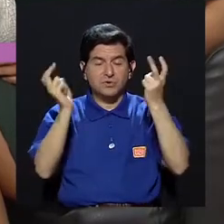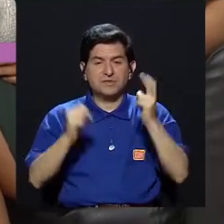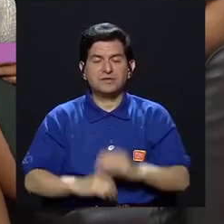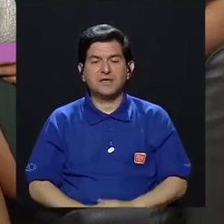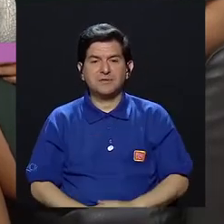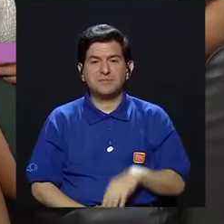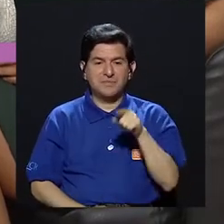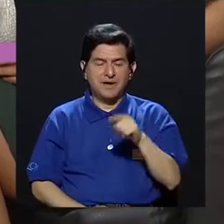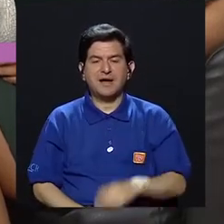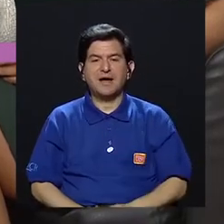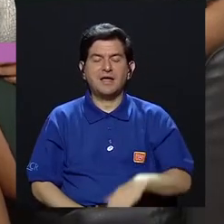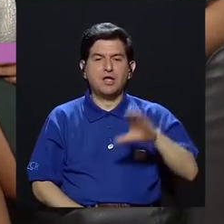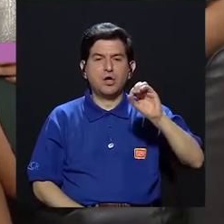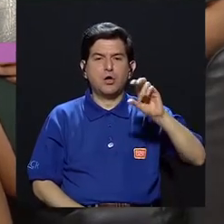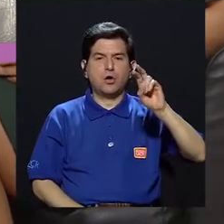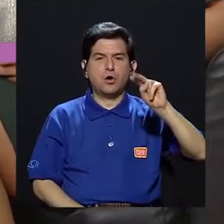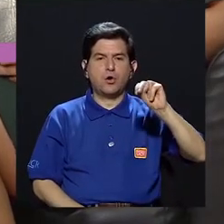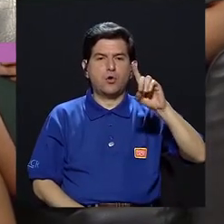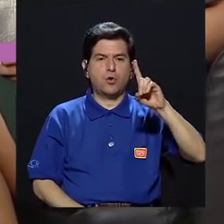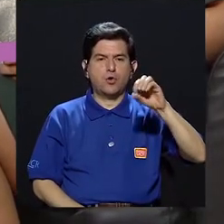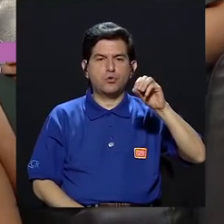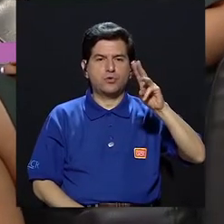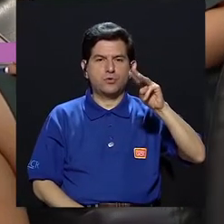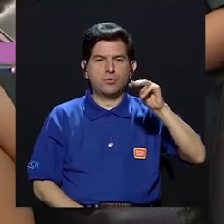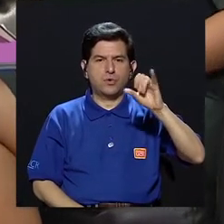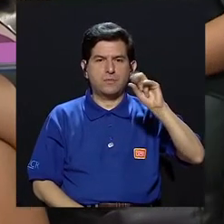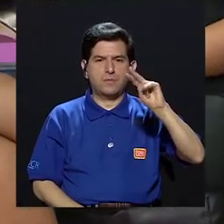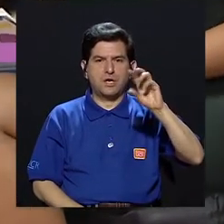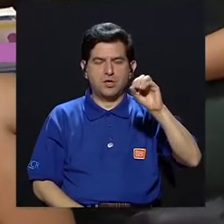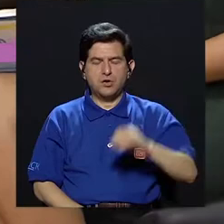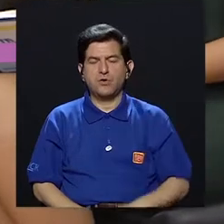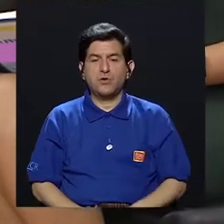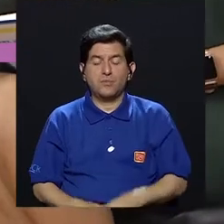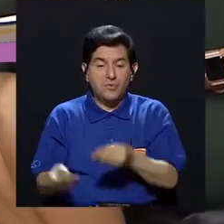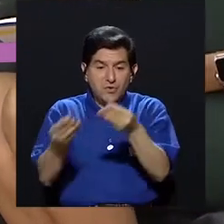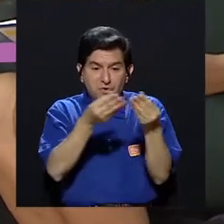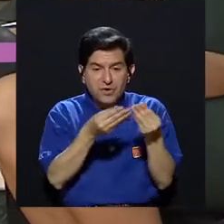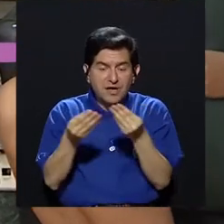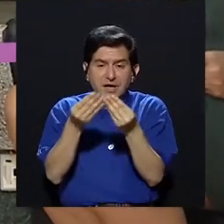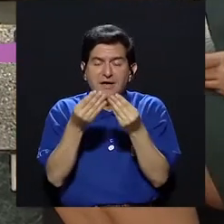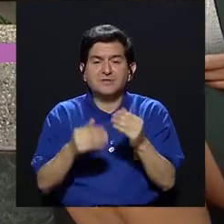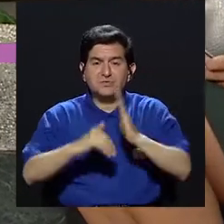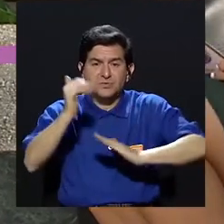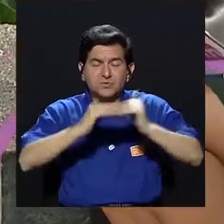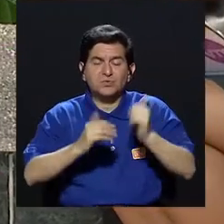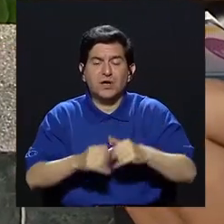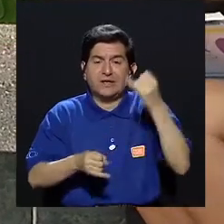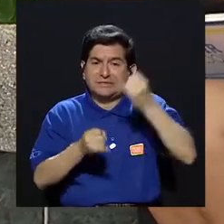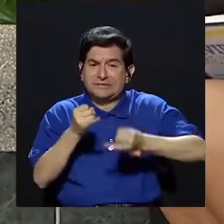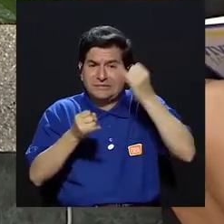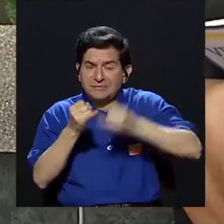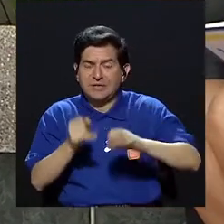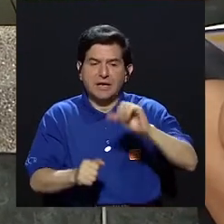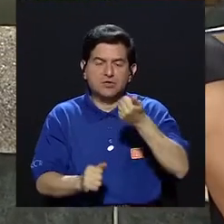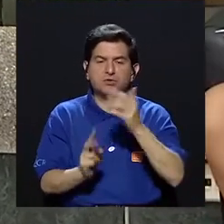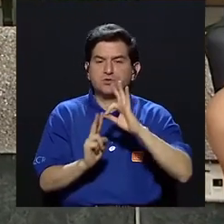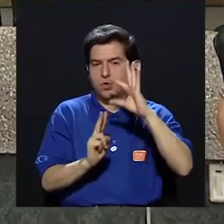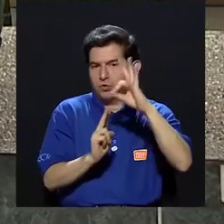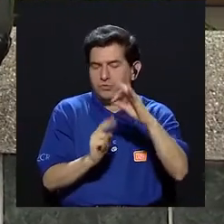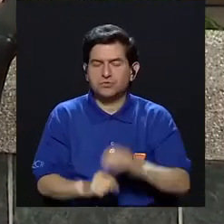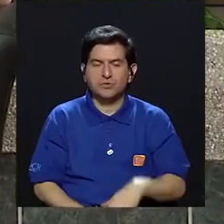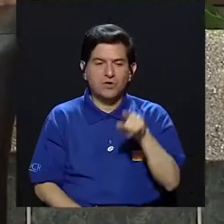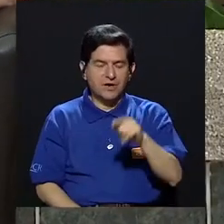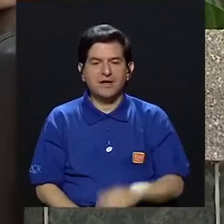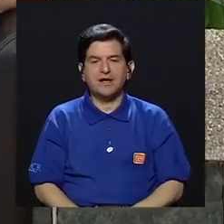tema de condominios, porque el suelo urbano se nos está agotando, entonces esta es otra alternativa.